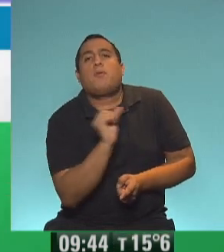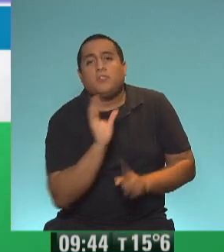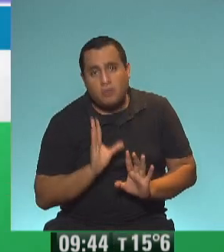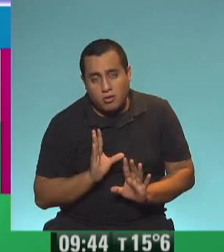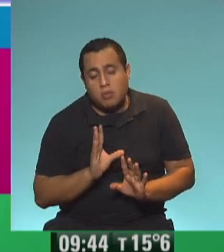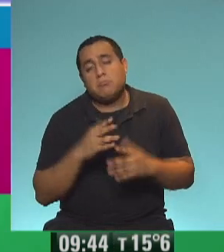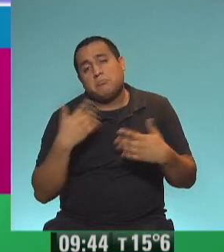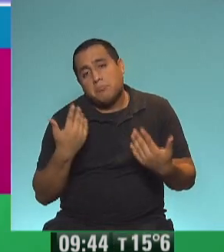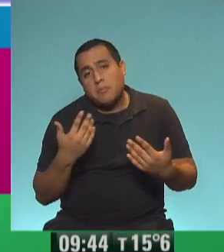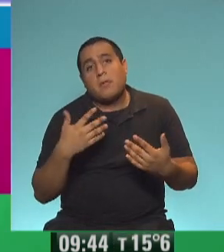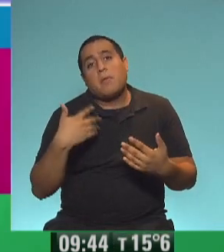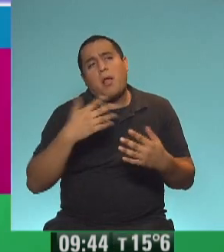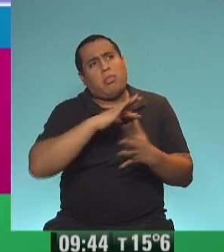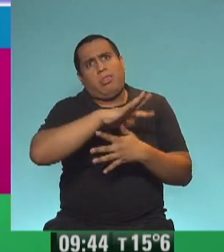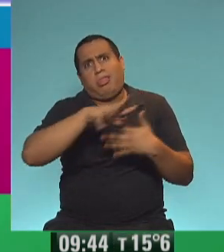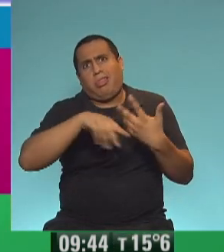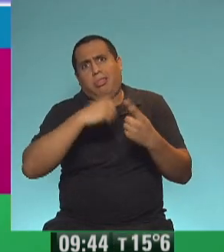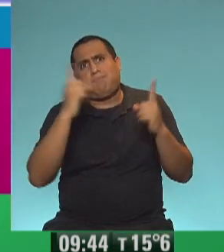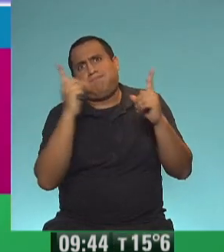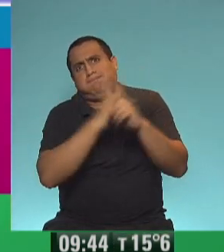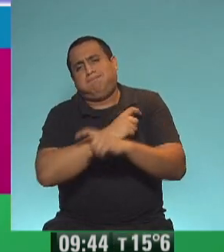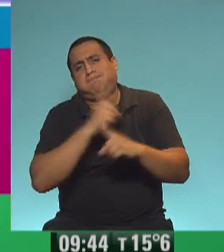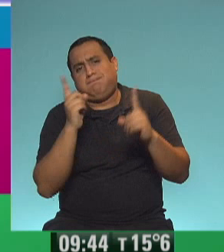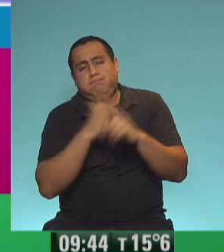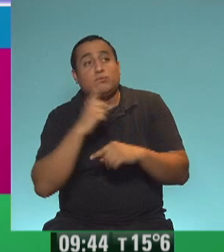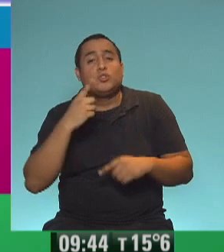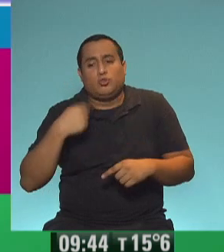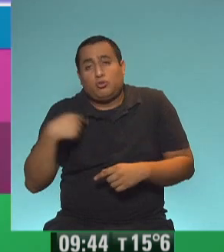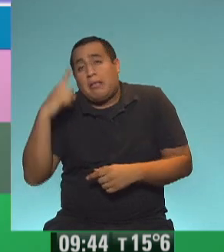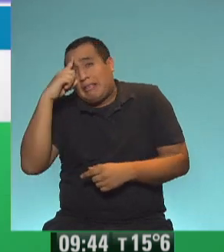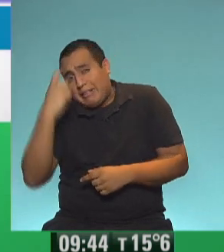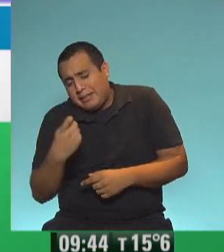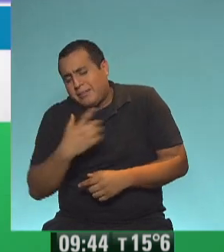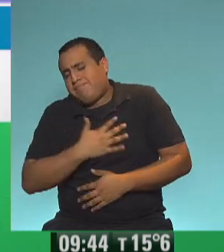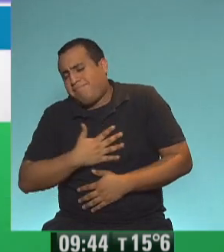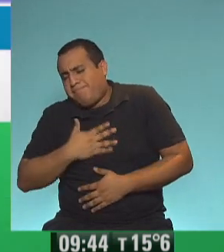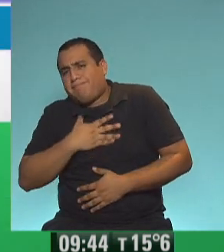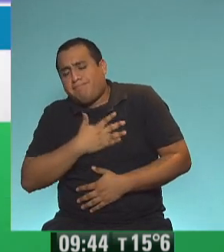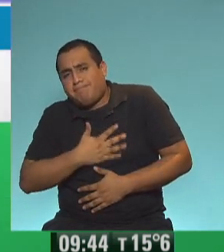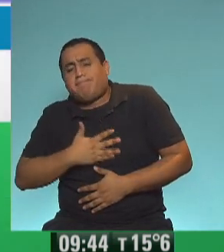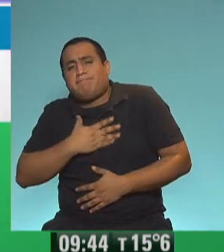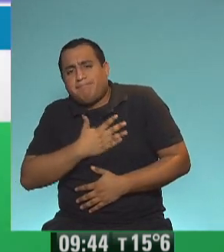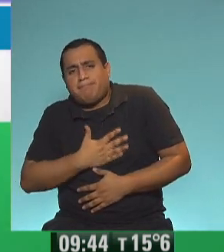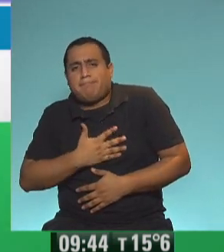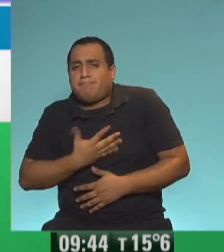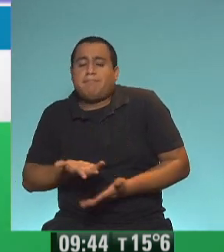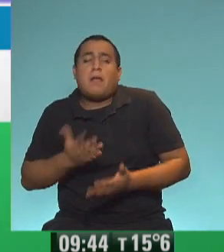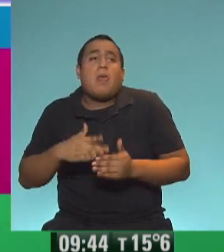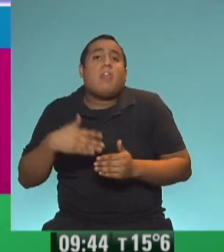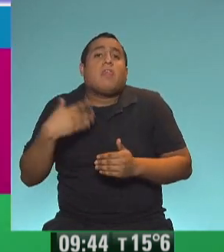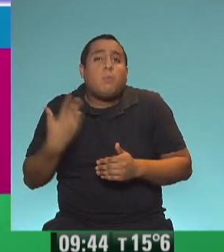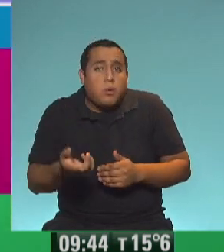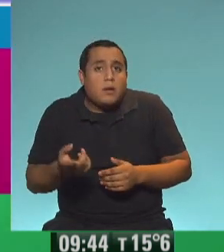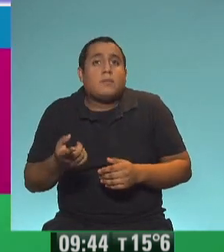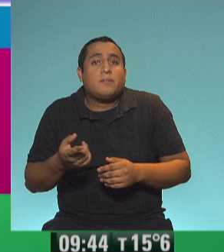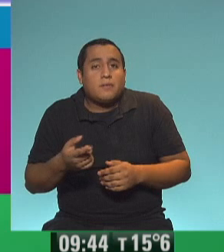Y se armó el lío, la tristeza mía en primera instancia, después la